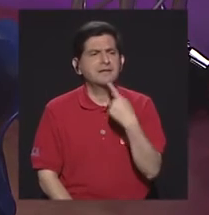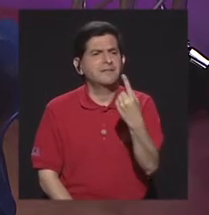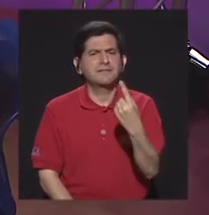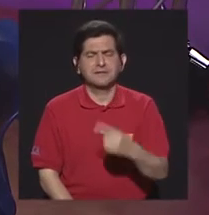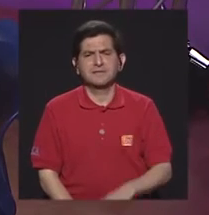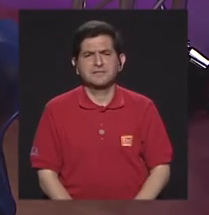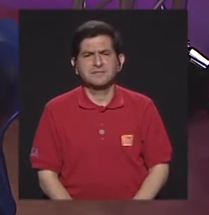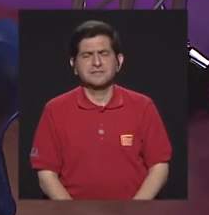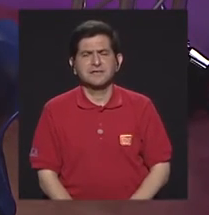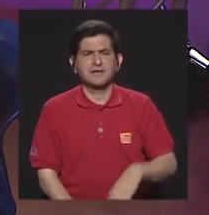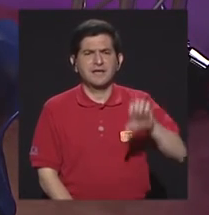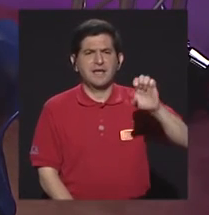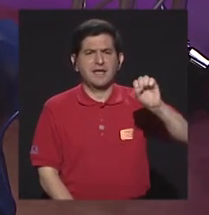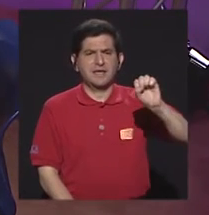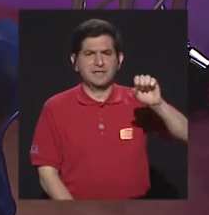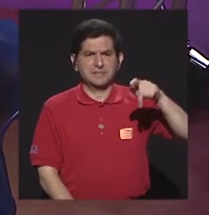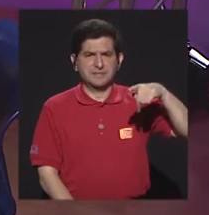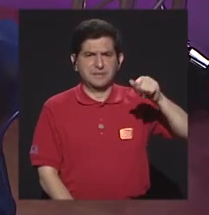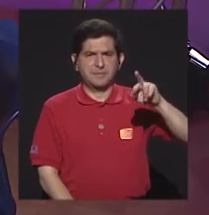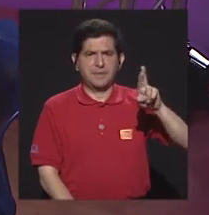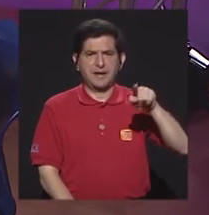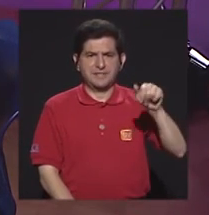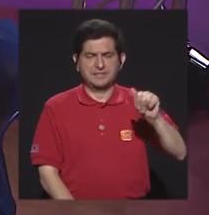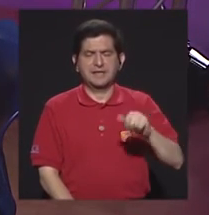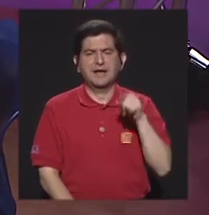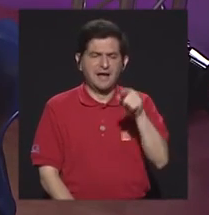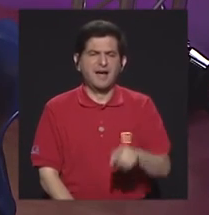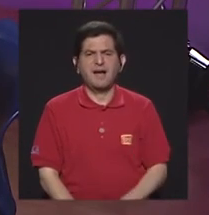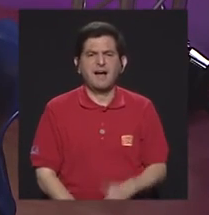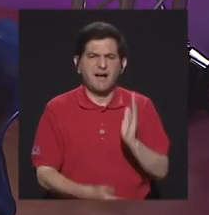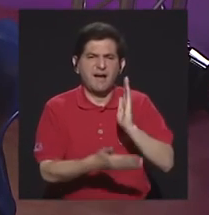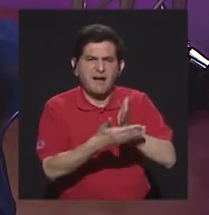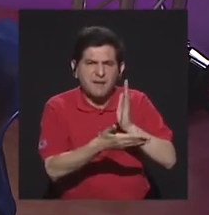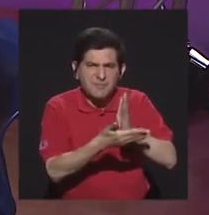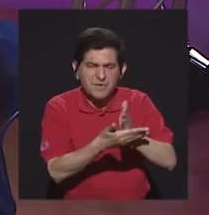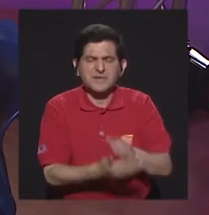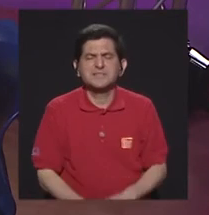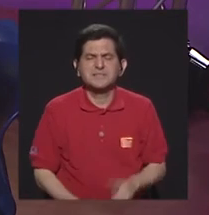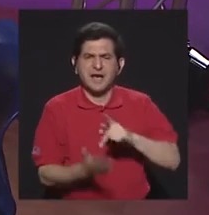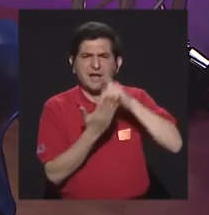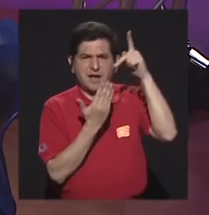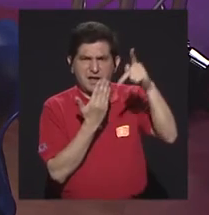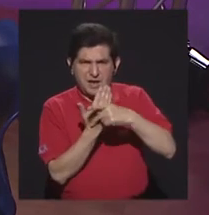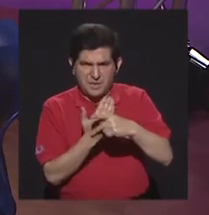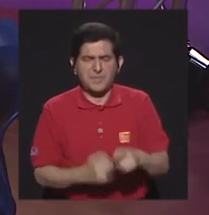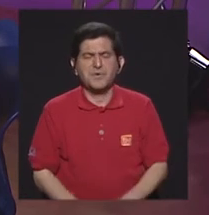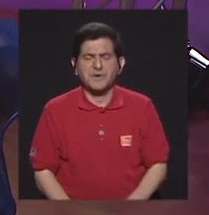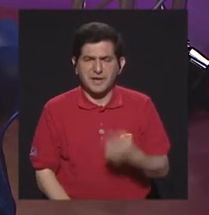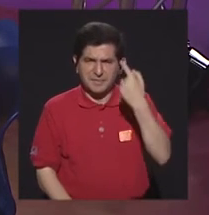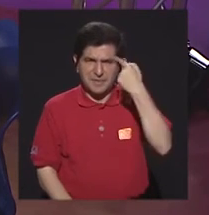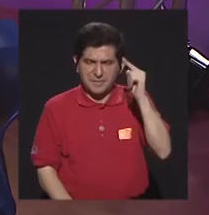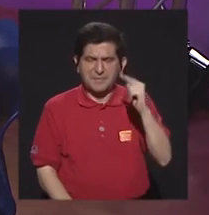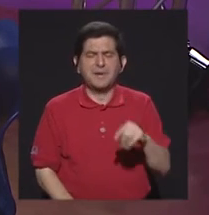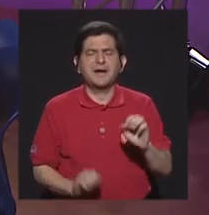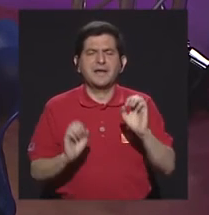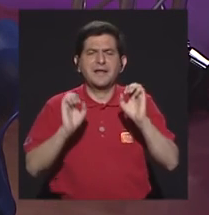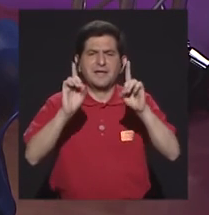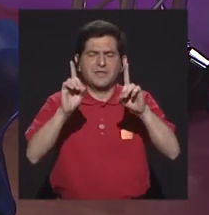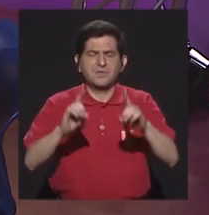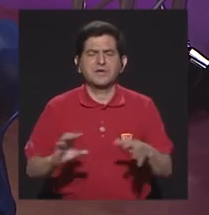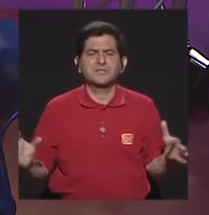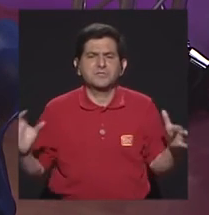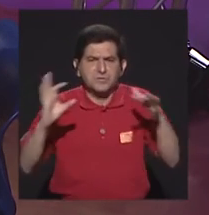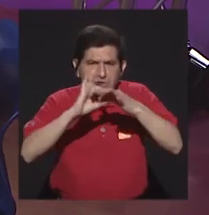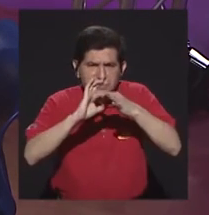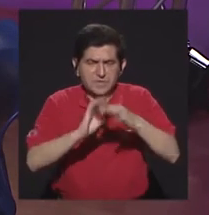en Esparza, dice él, ellos han boicoteado el programa de educación para la sexualidad y él opina que